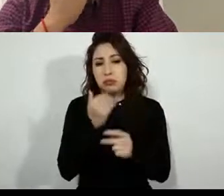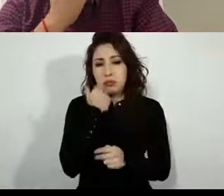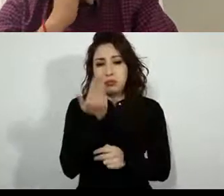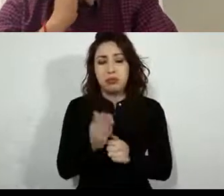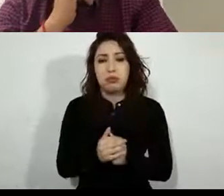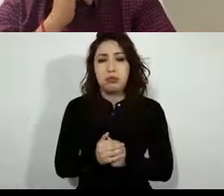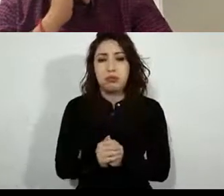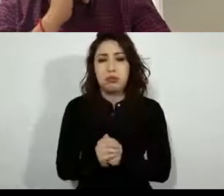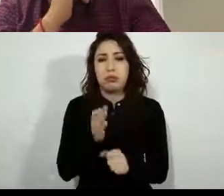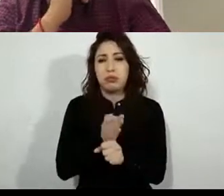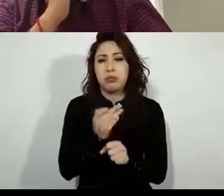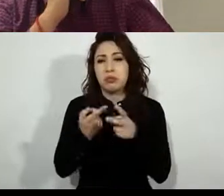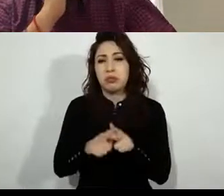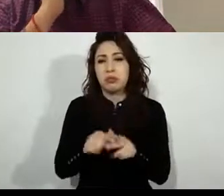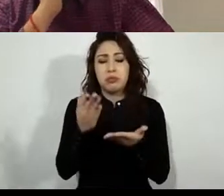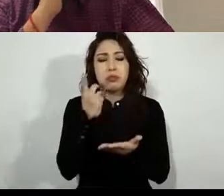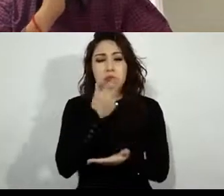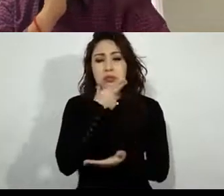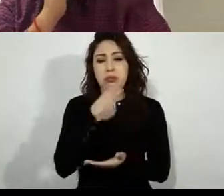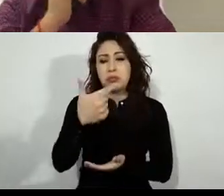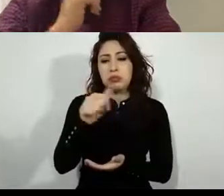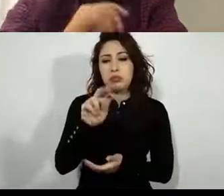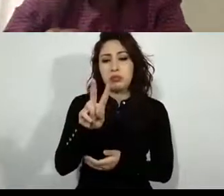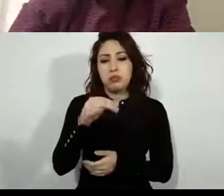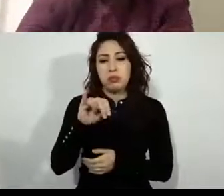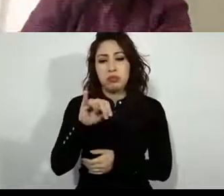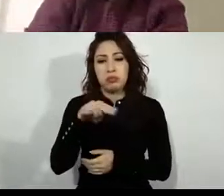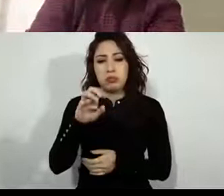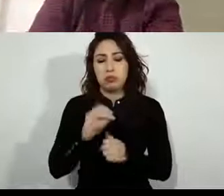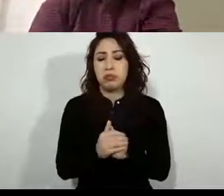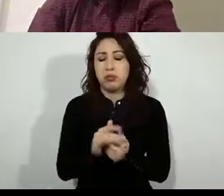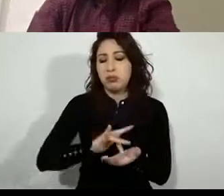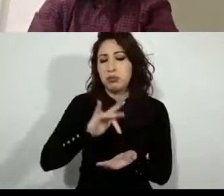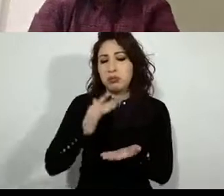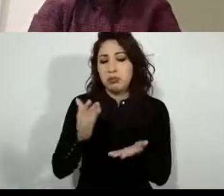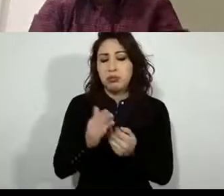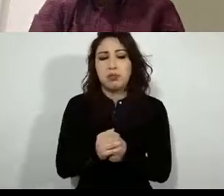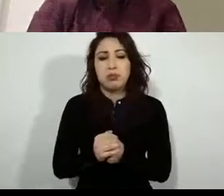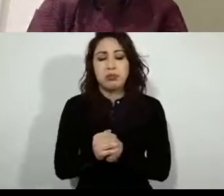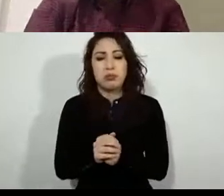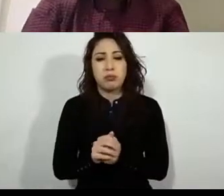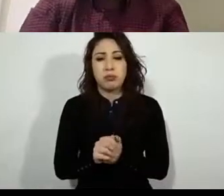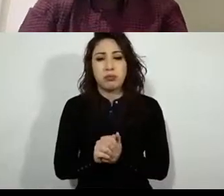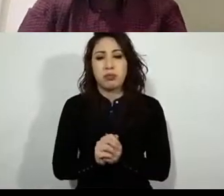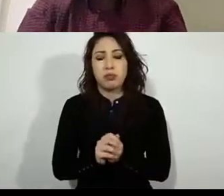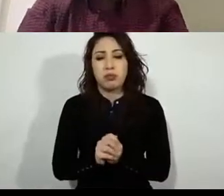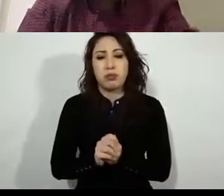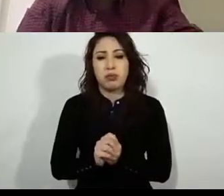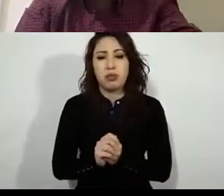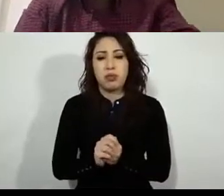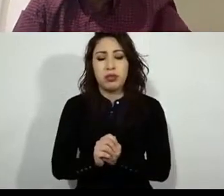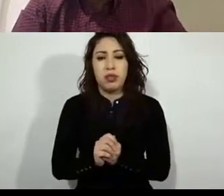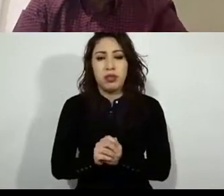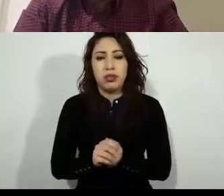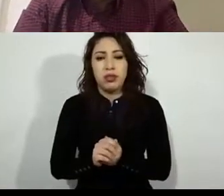Comentamos con el diputado Gaviño. Gracias. Hay algunos pendientes que ya habíamos dado a